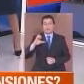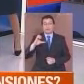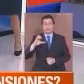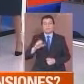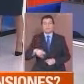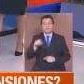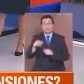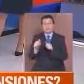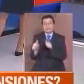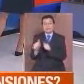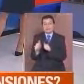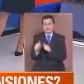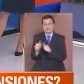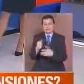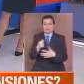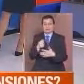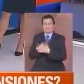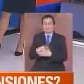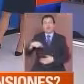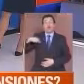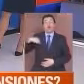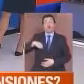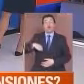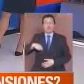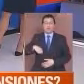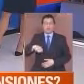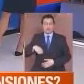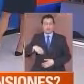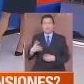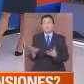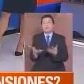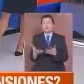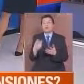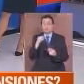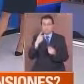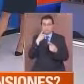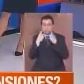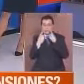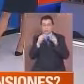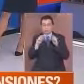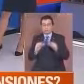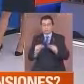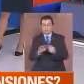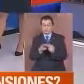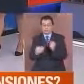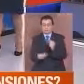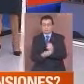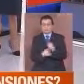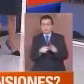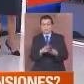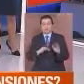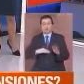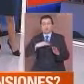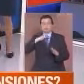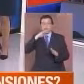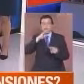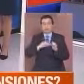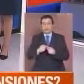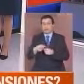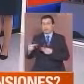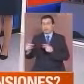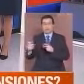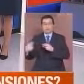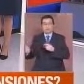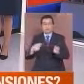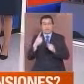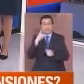que están cerca de la meta de la jubilación. ¿Por qué? Porque tienen poco riesgo. Su cartera está casi por completo en instrumentos de deuda